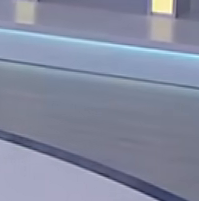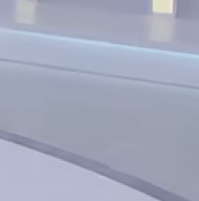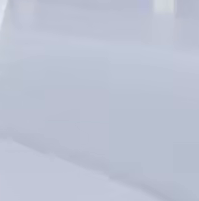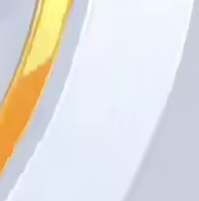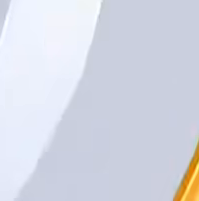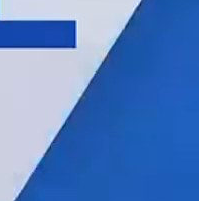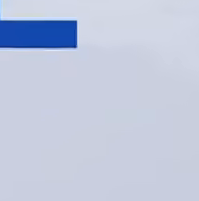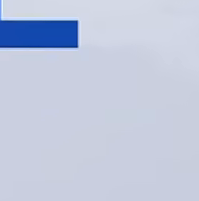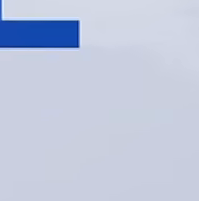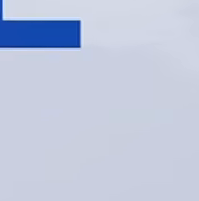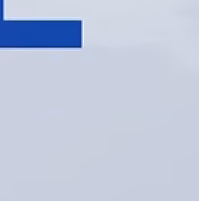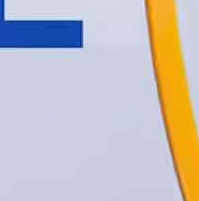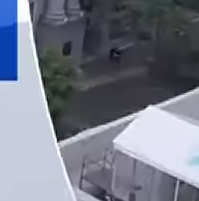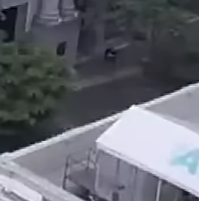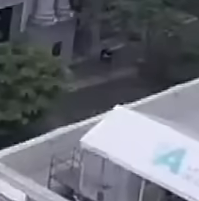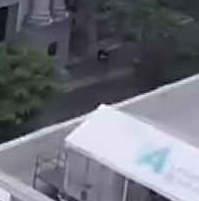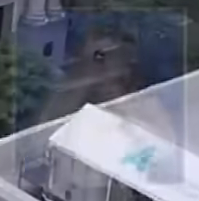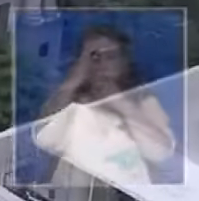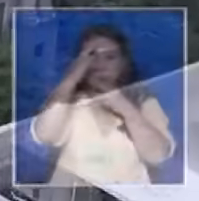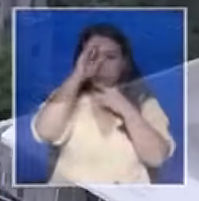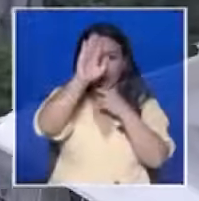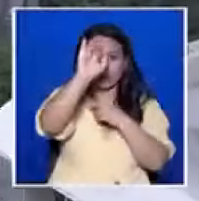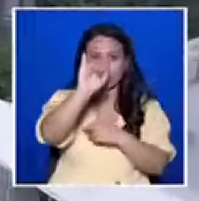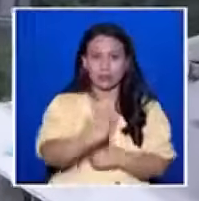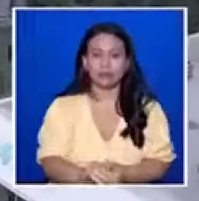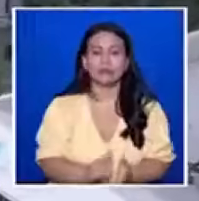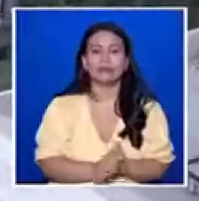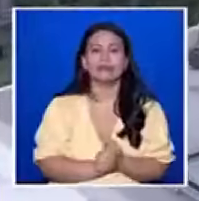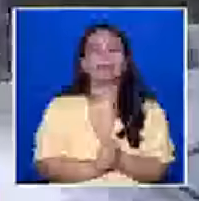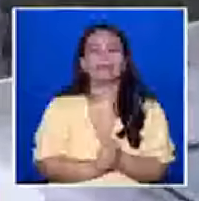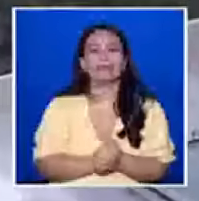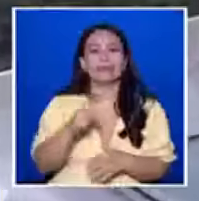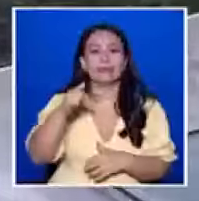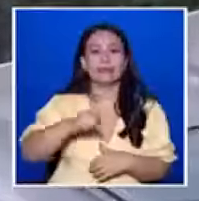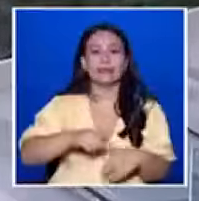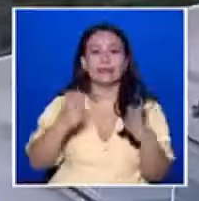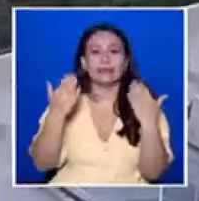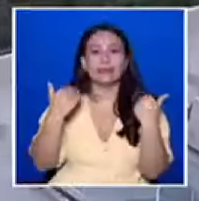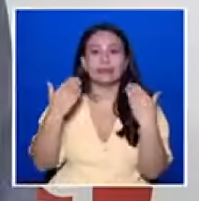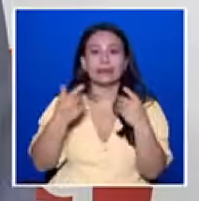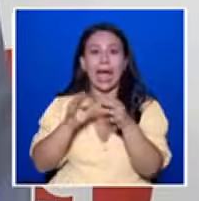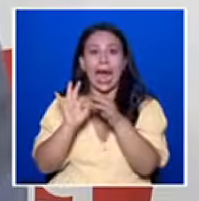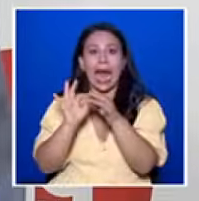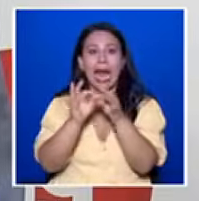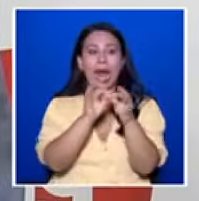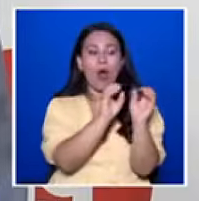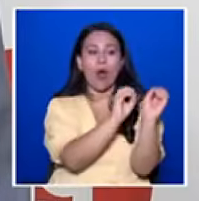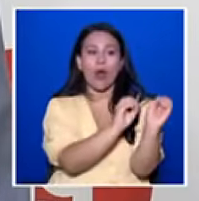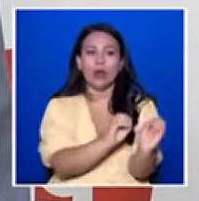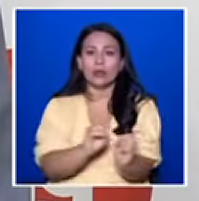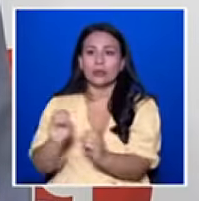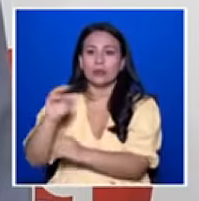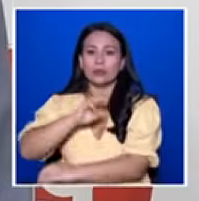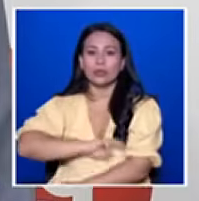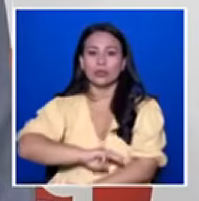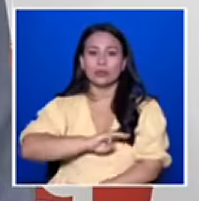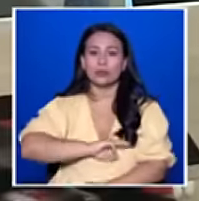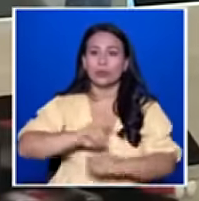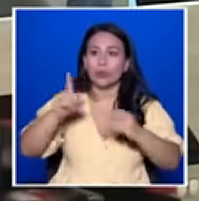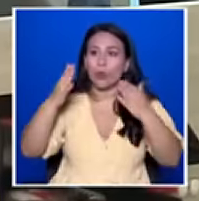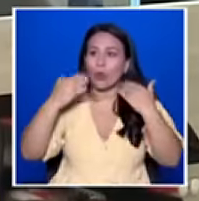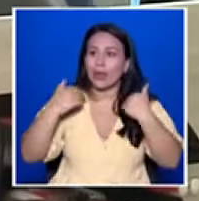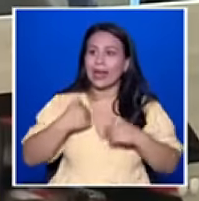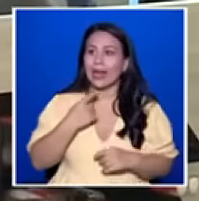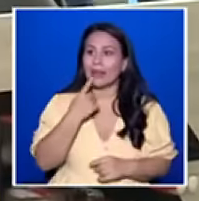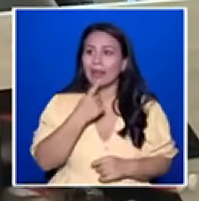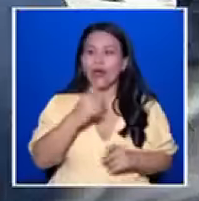pausa. ¿Y qué tendremos cuando volvamos? Bueno, ¿qué les contamos? Sí, en Guayaquil se reorganiza el municipio. El alcalde Aquiles Álvarez indicó